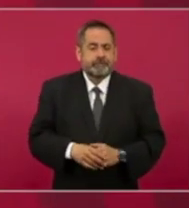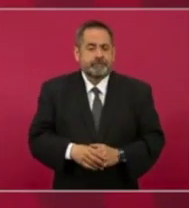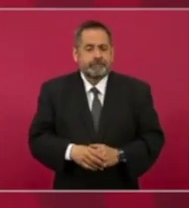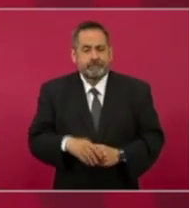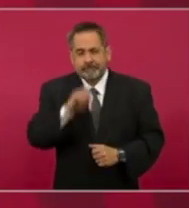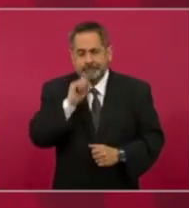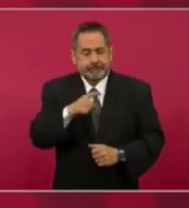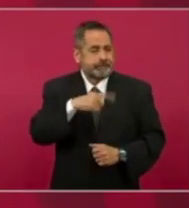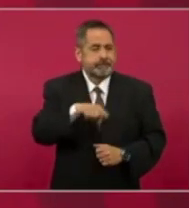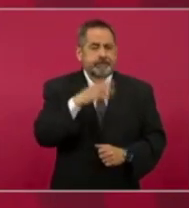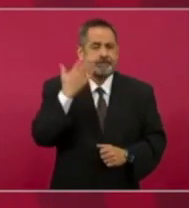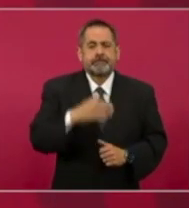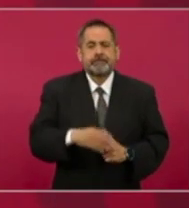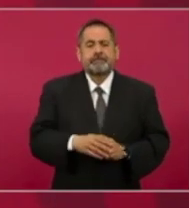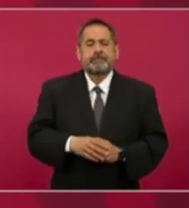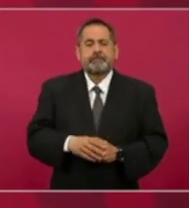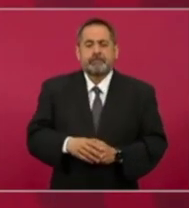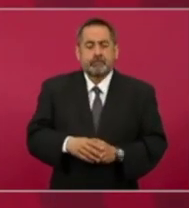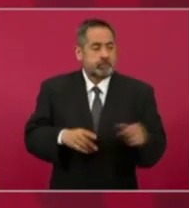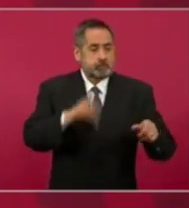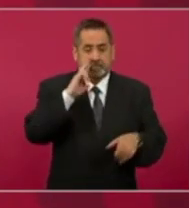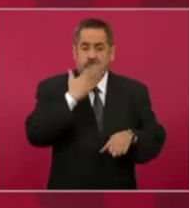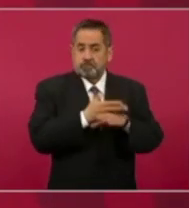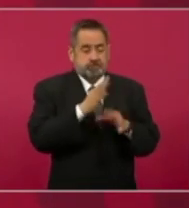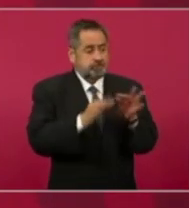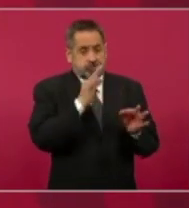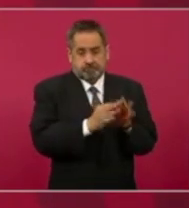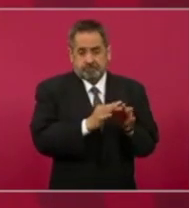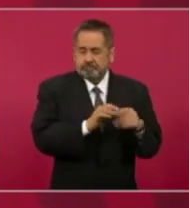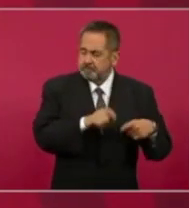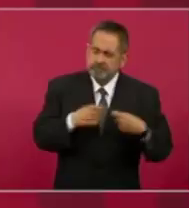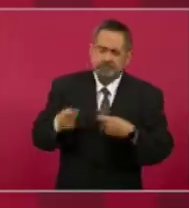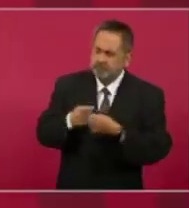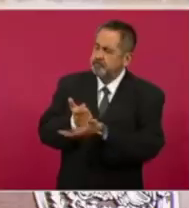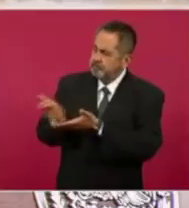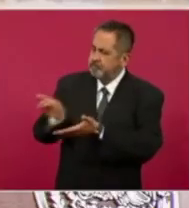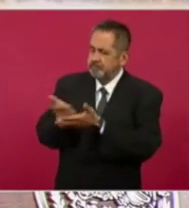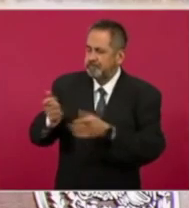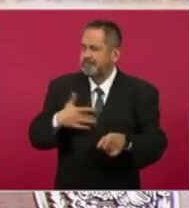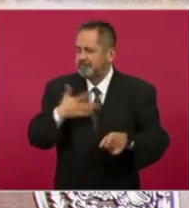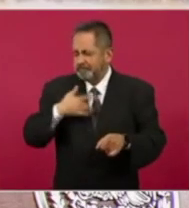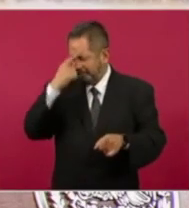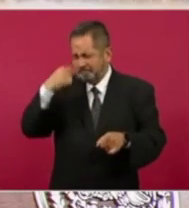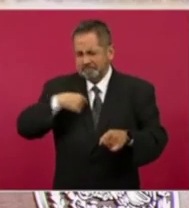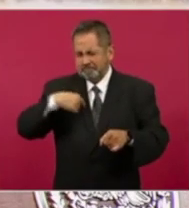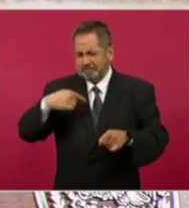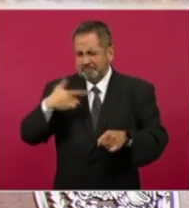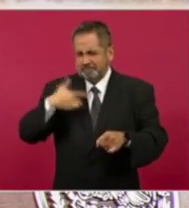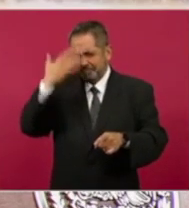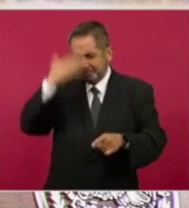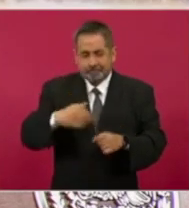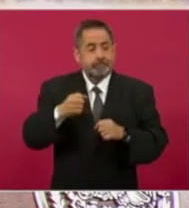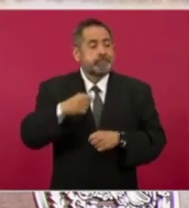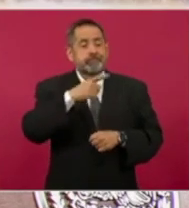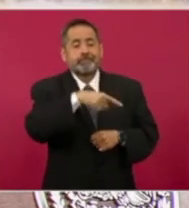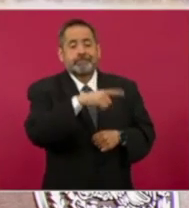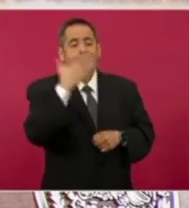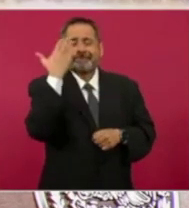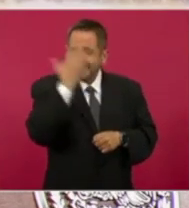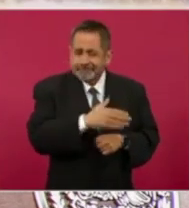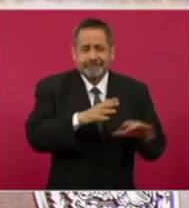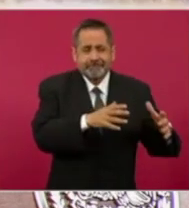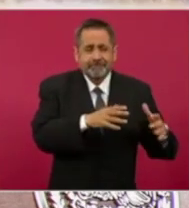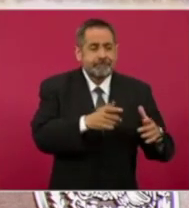y lo hacen de manera responsable, porque estoy seguro que saben